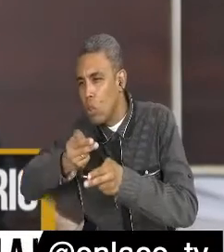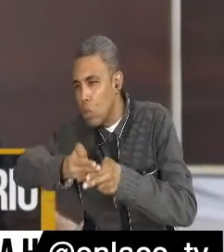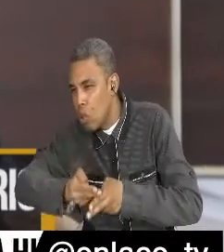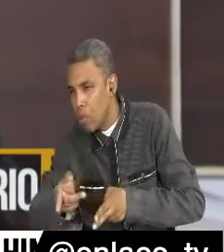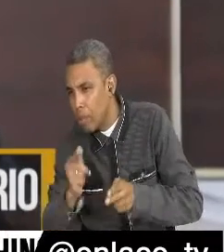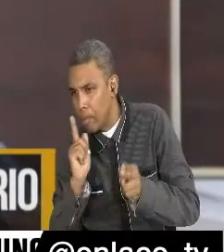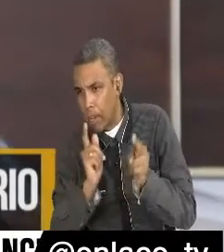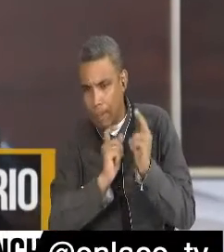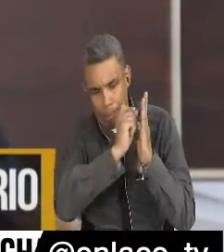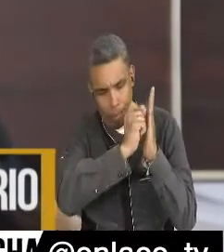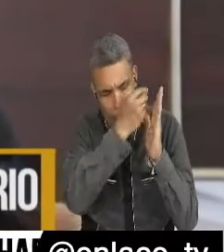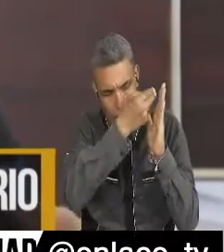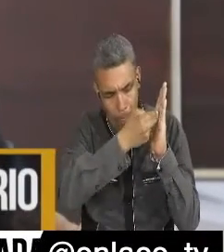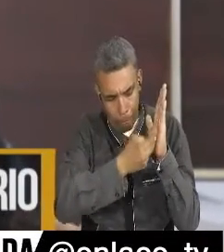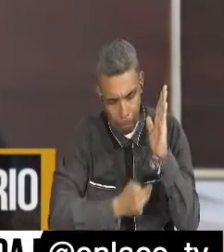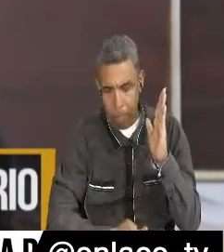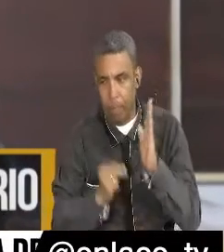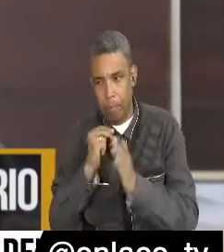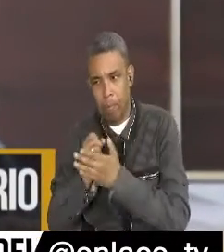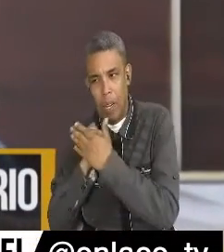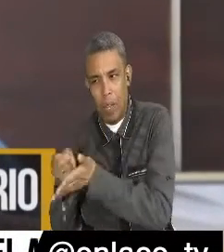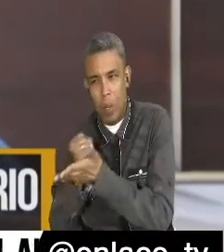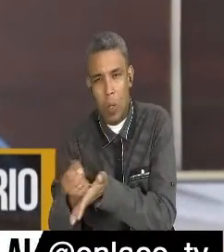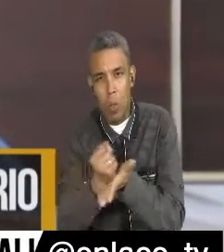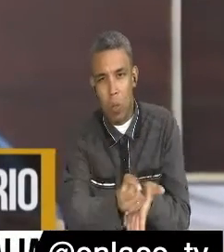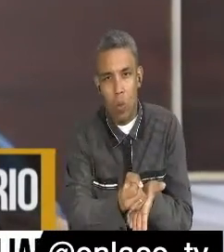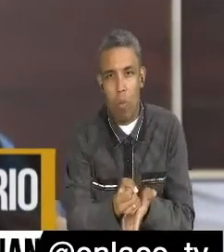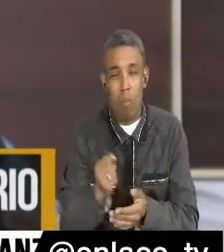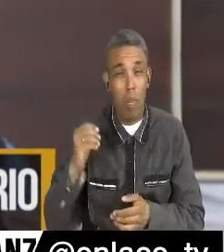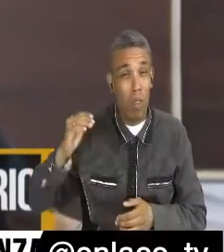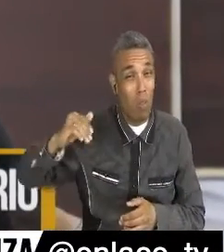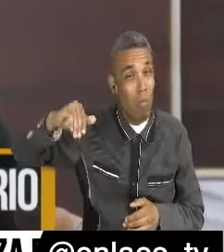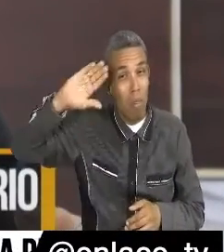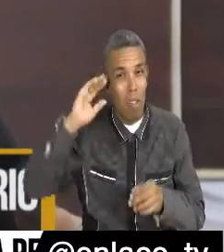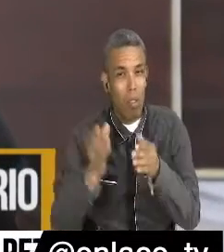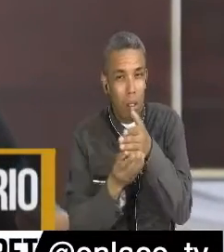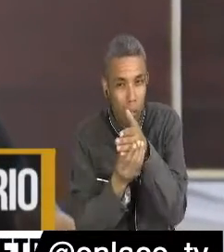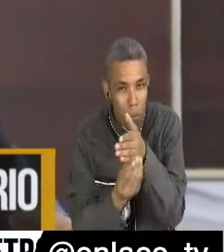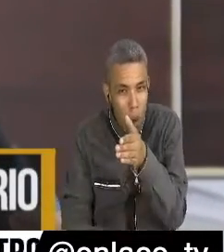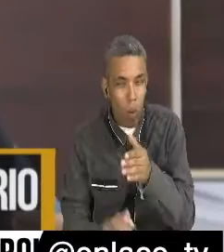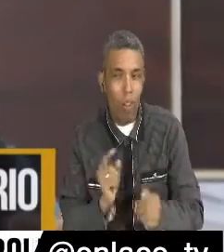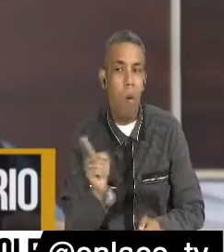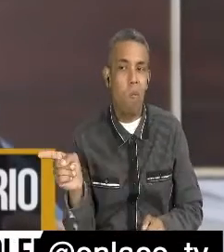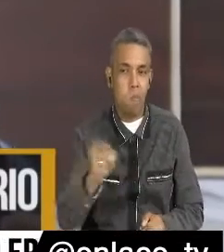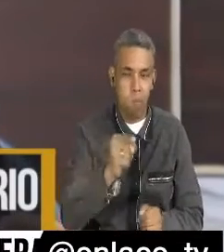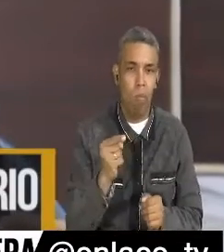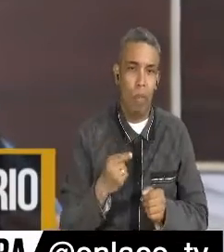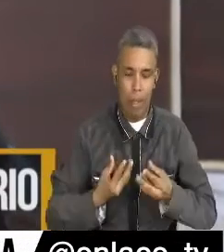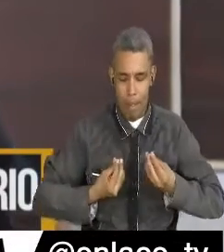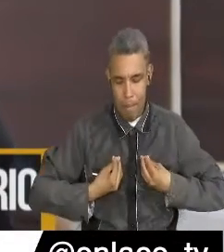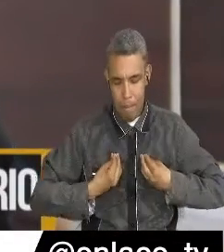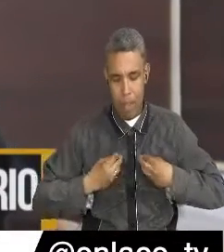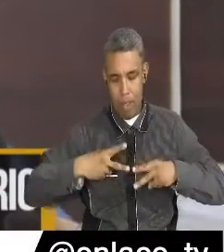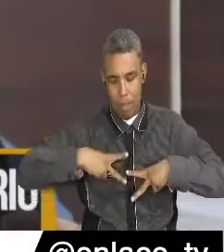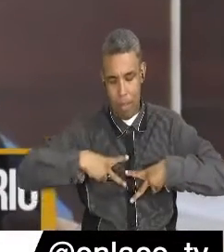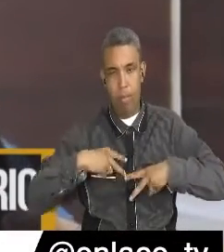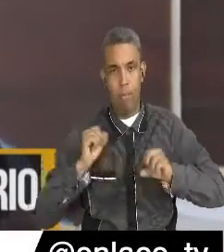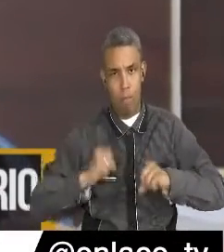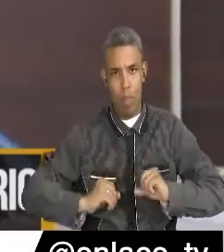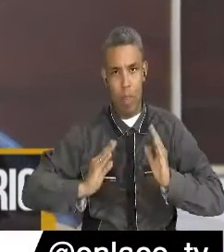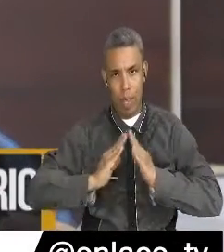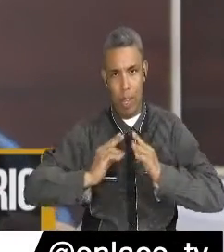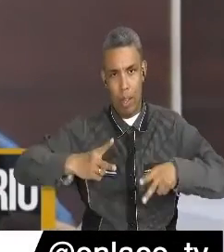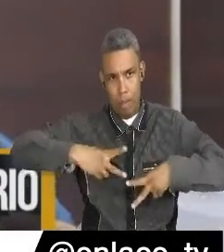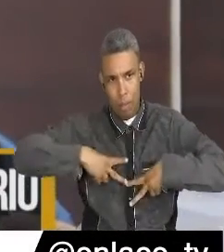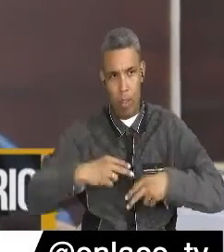humildes de Barranca Bermeja, más necesitadas de Barranca Bermeja, para poder tener su casa propia,